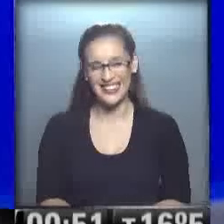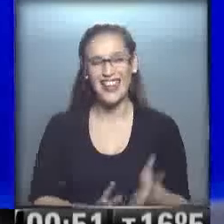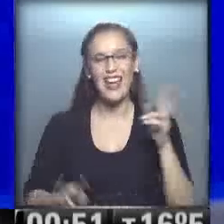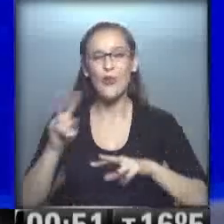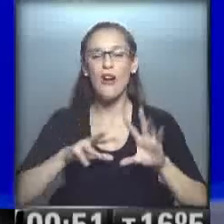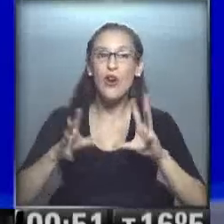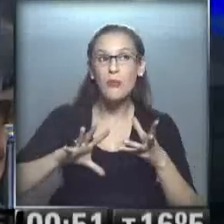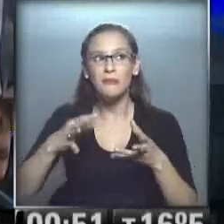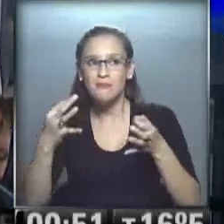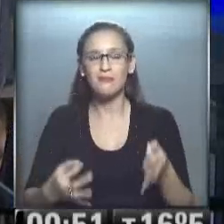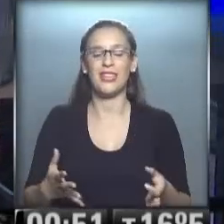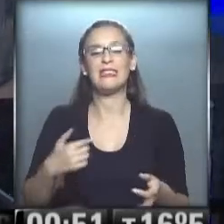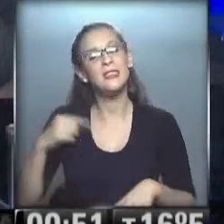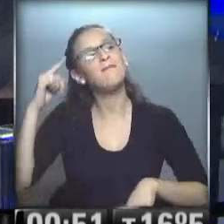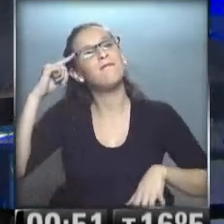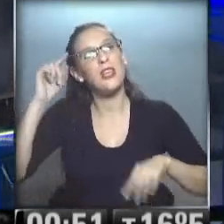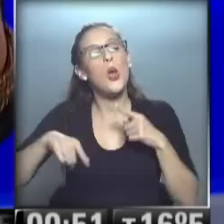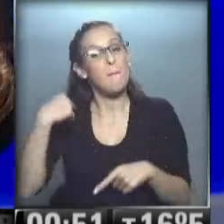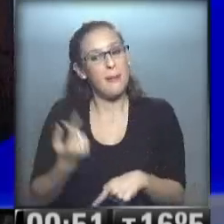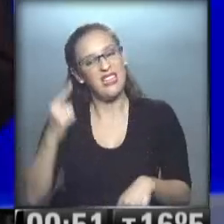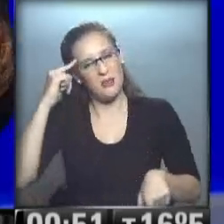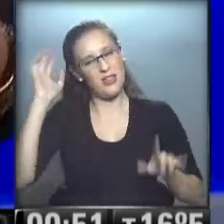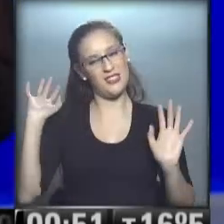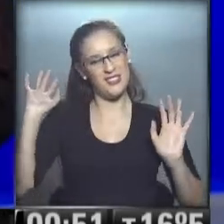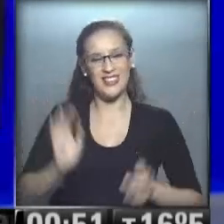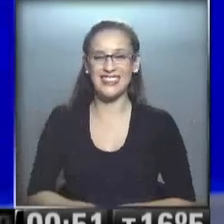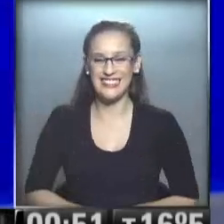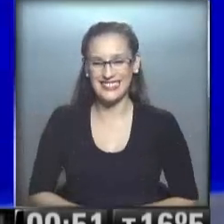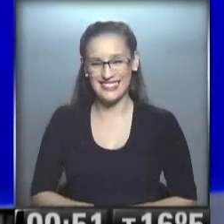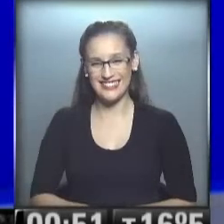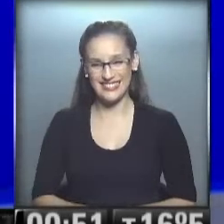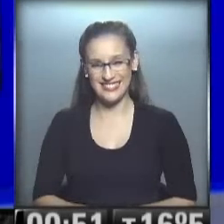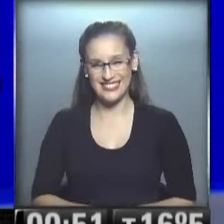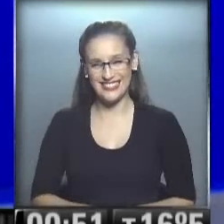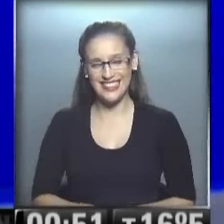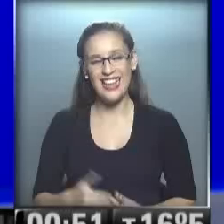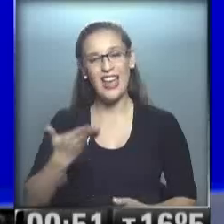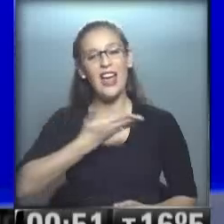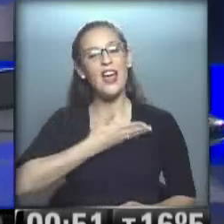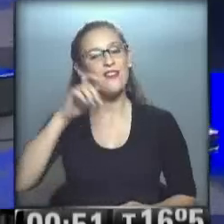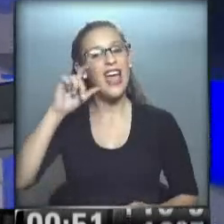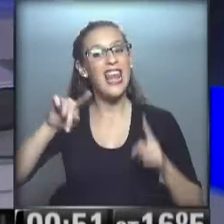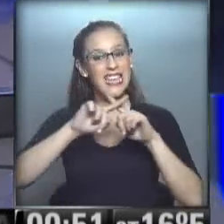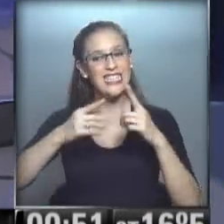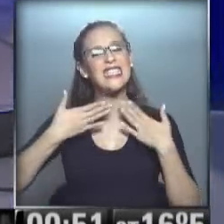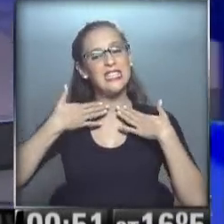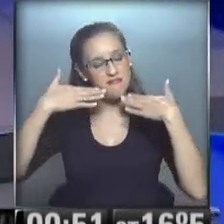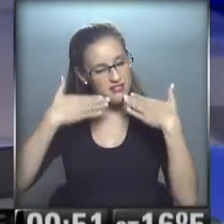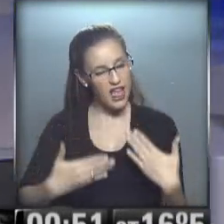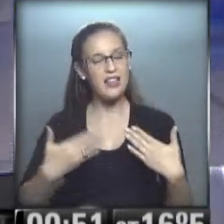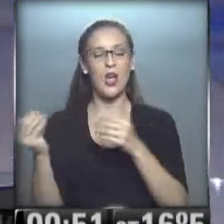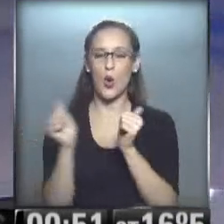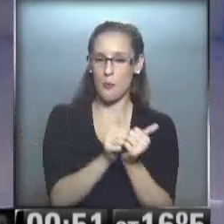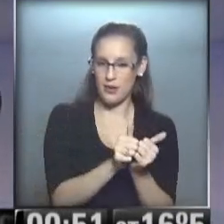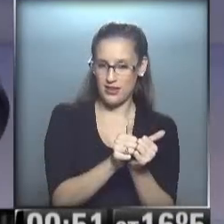semana hasta mañana. Lunes. Lo voy a pensar hasta mañana. Mañana piénselo. Me he olvidado que era de Racing. Félix Taylor, muchas gracias por acompañarnos. Hasta mañana.